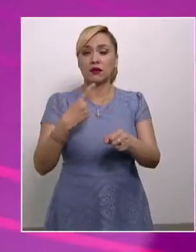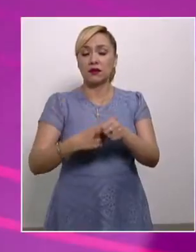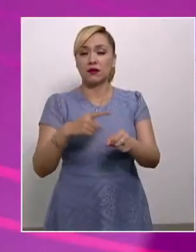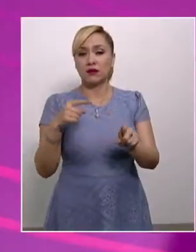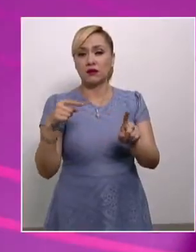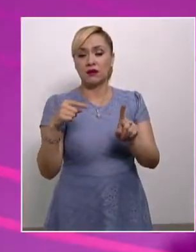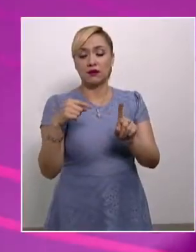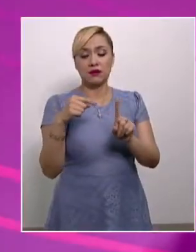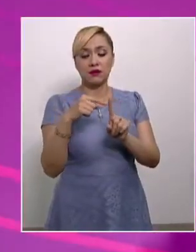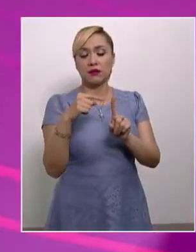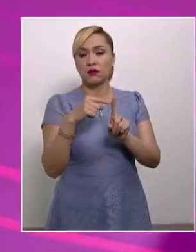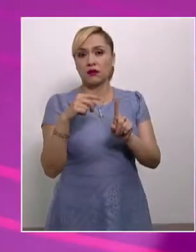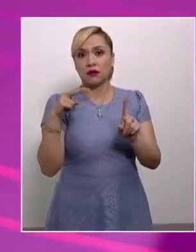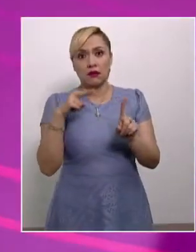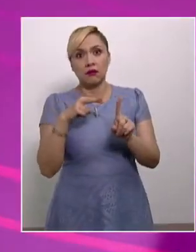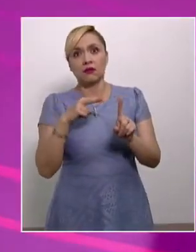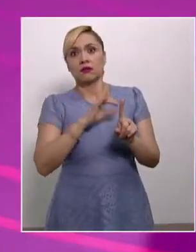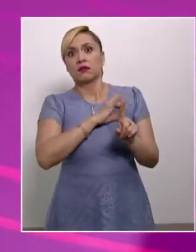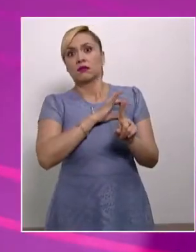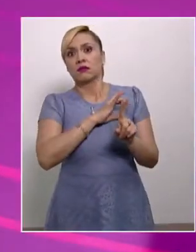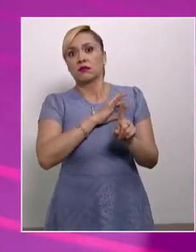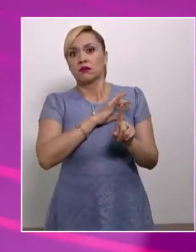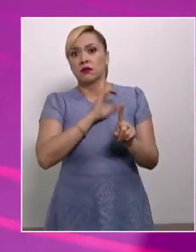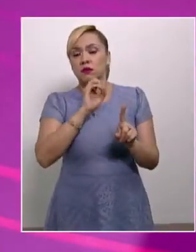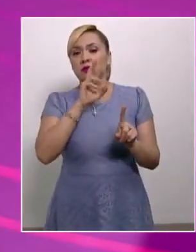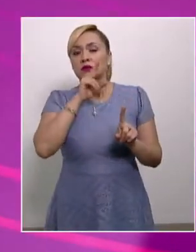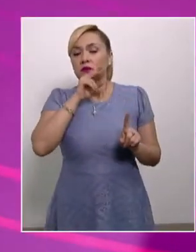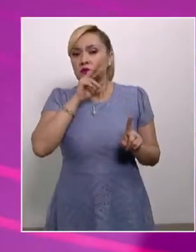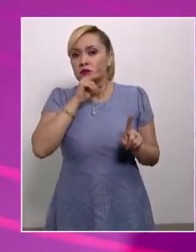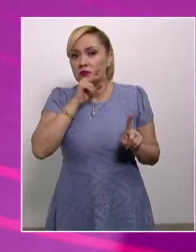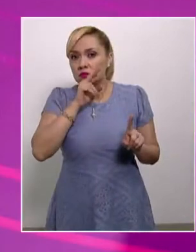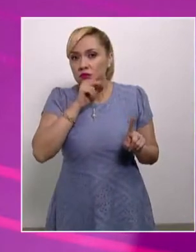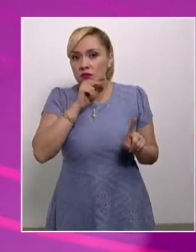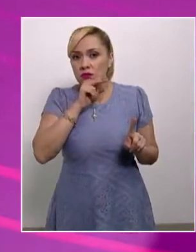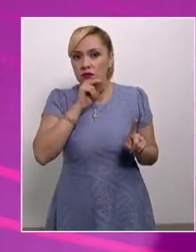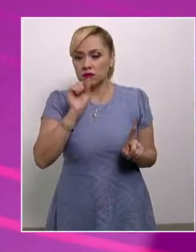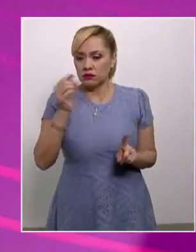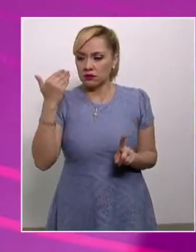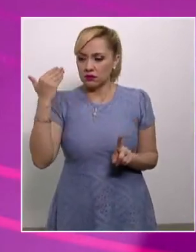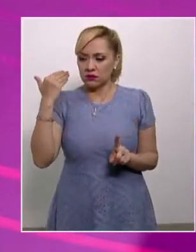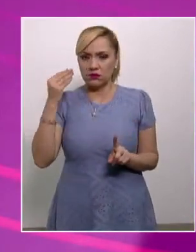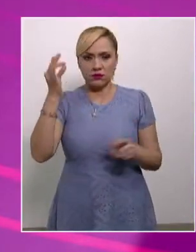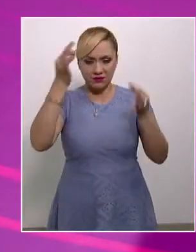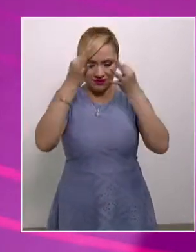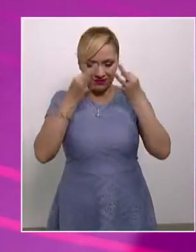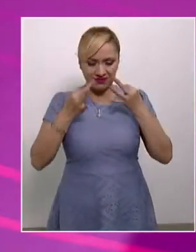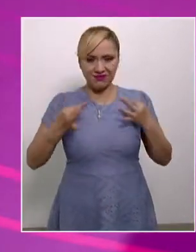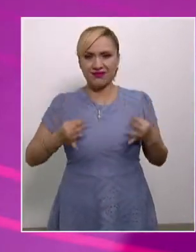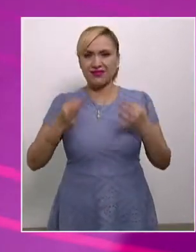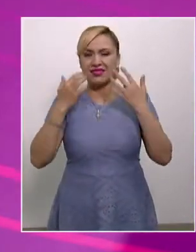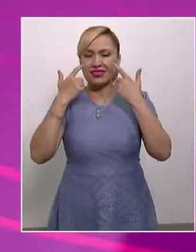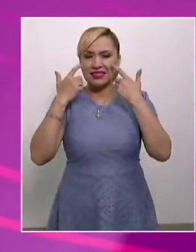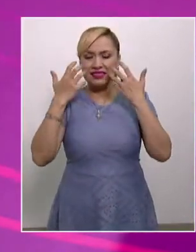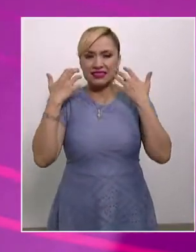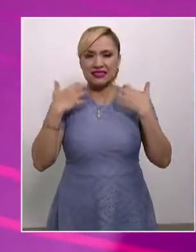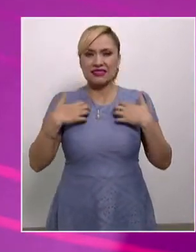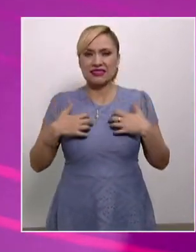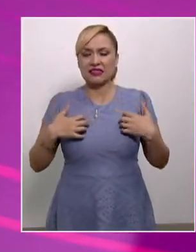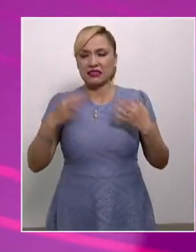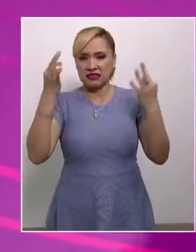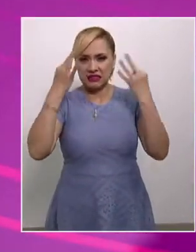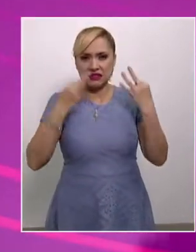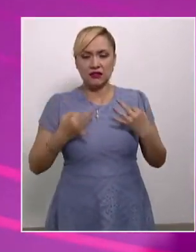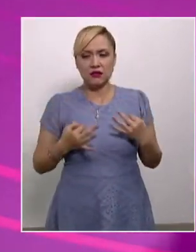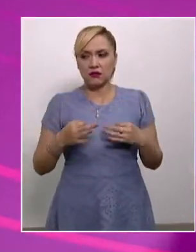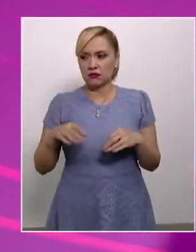de tomar en cuenta o de preocupar. Hace un poco había el tema de la varicela, ¿no? Que había pacientes que estaban llegando con